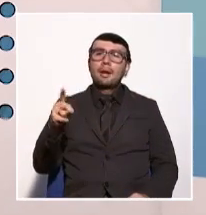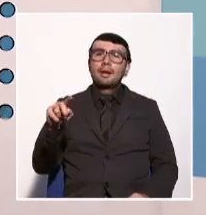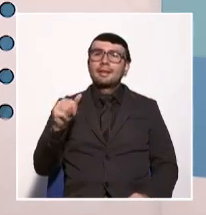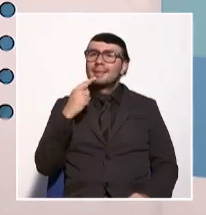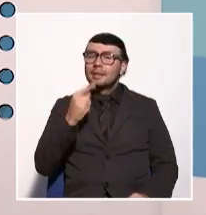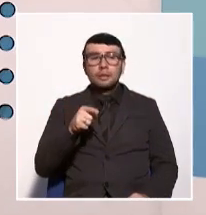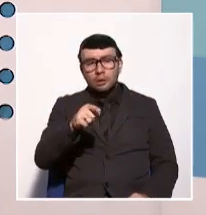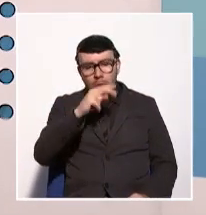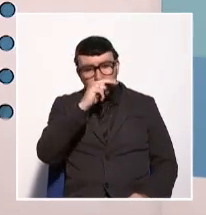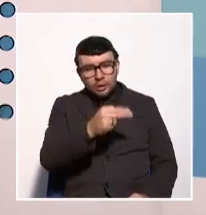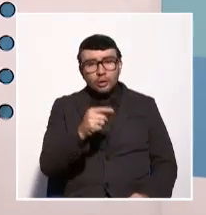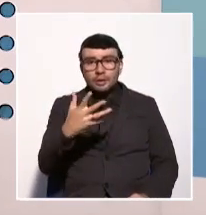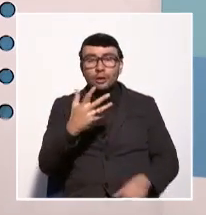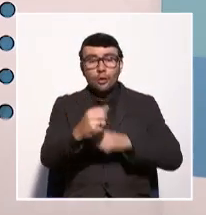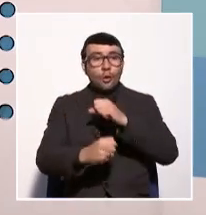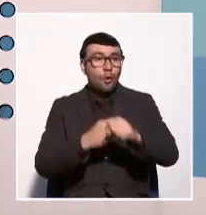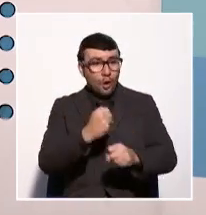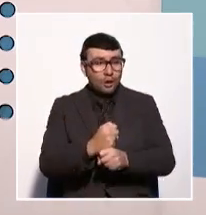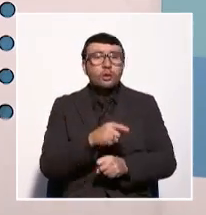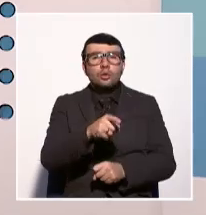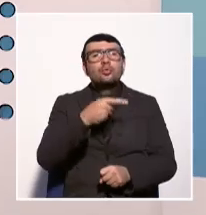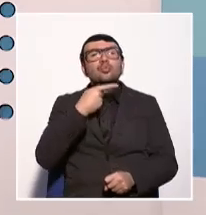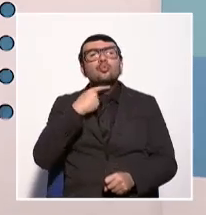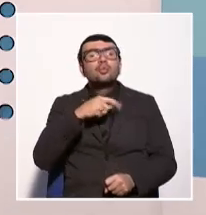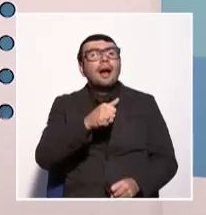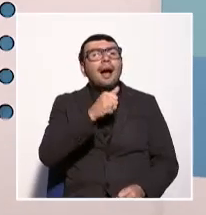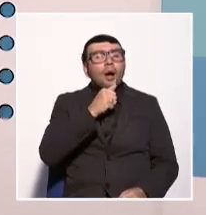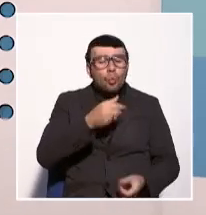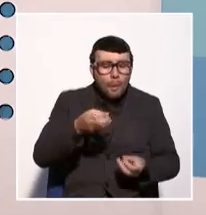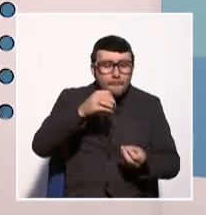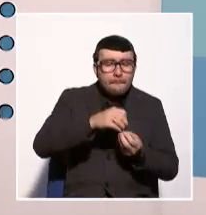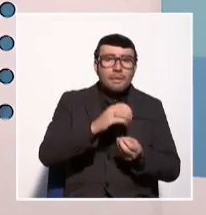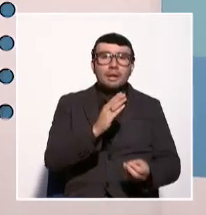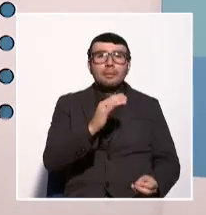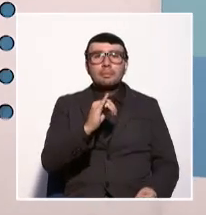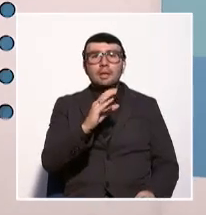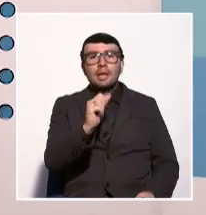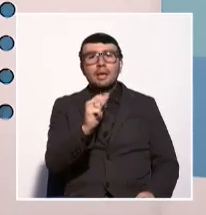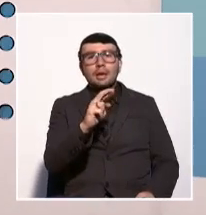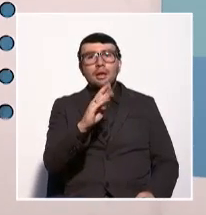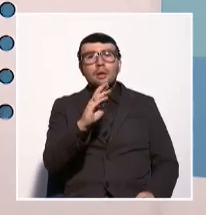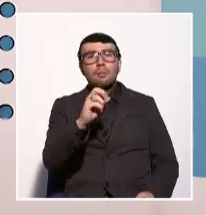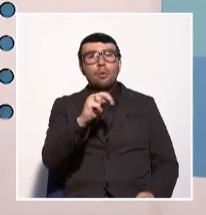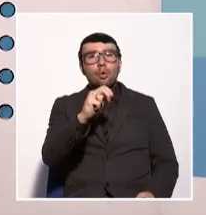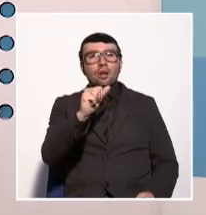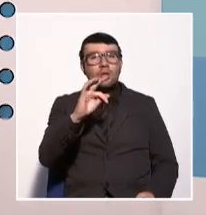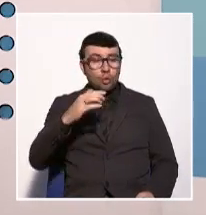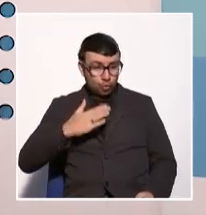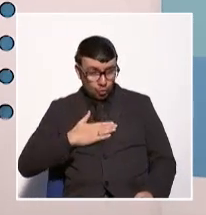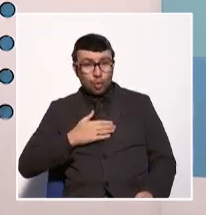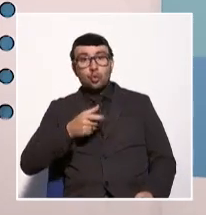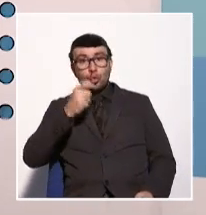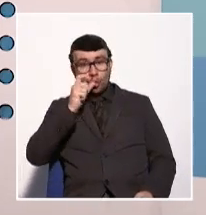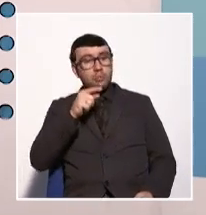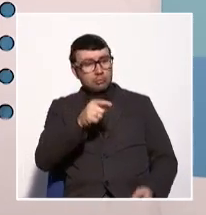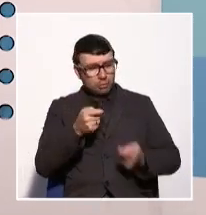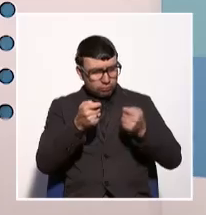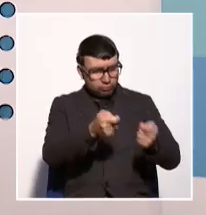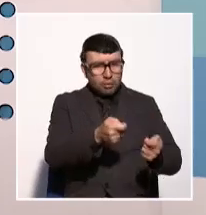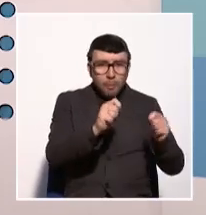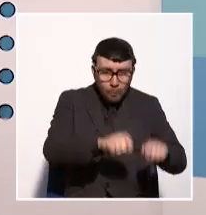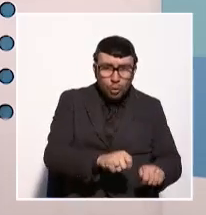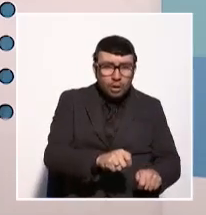les gusta el agua con bicarbonato porque yo la tomo es malo para él o no y si se puede dársele qué